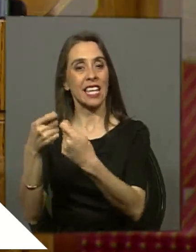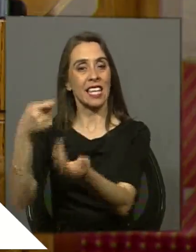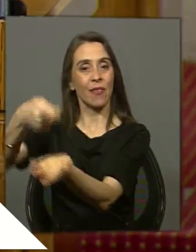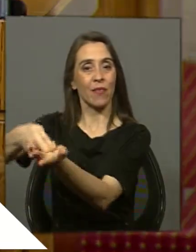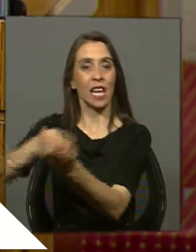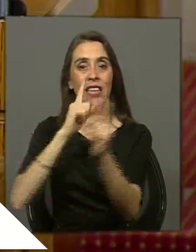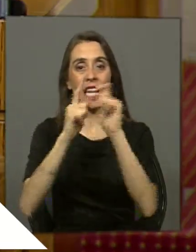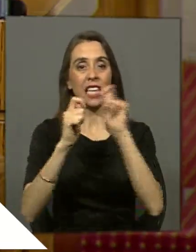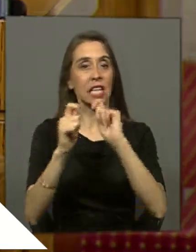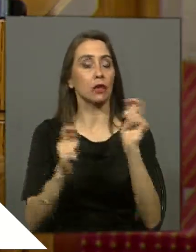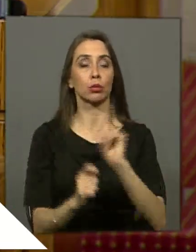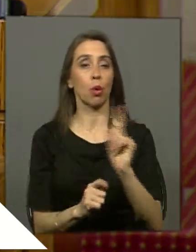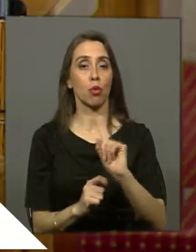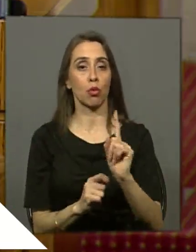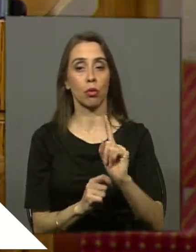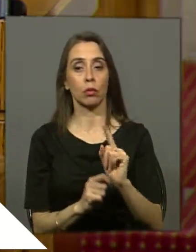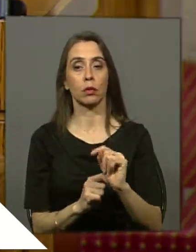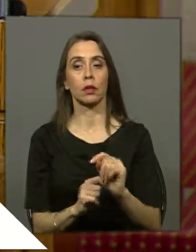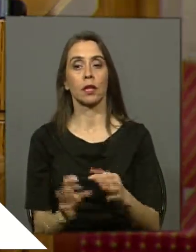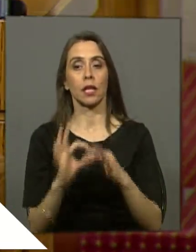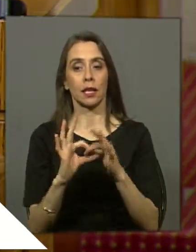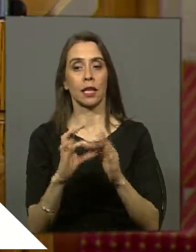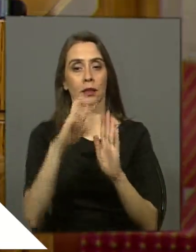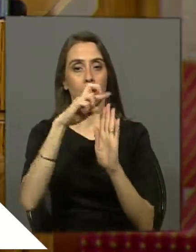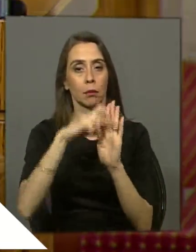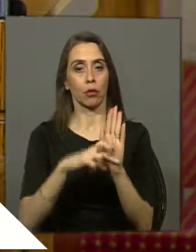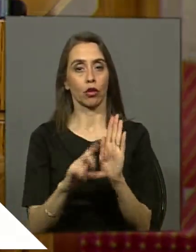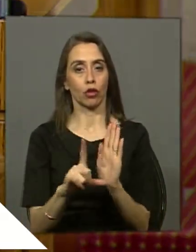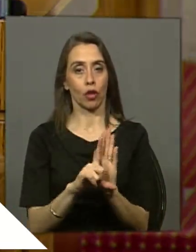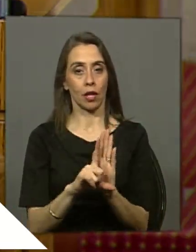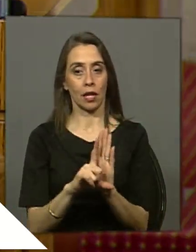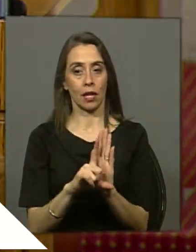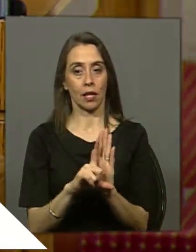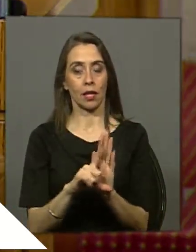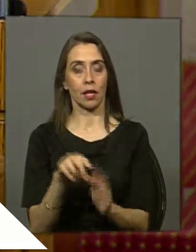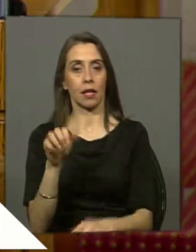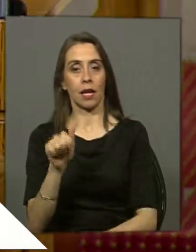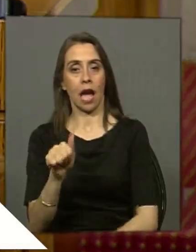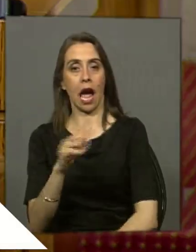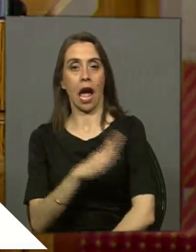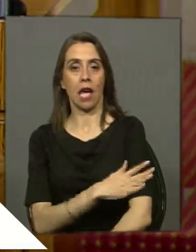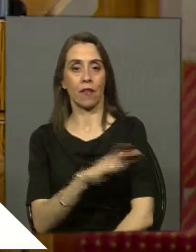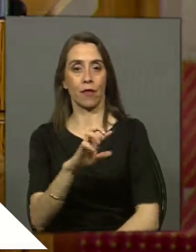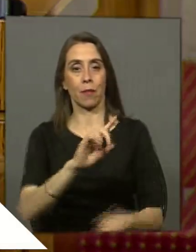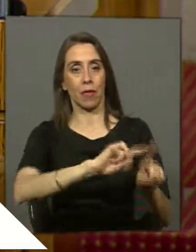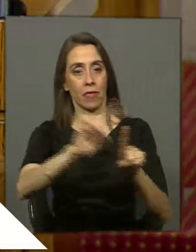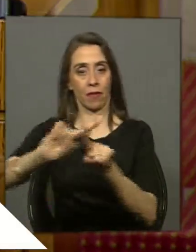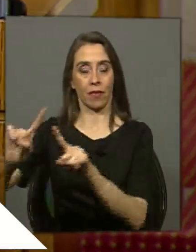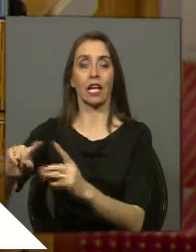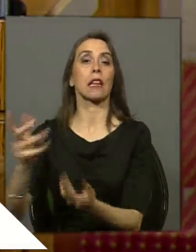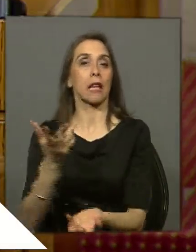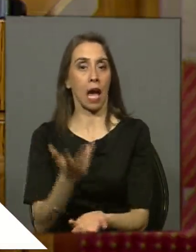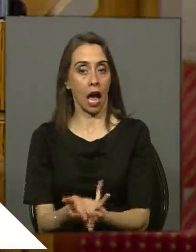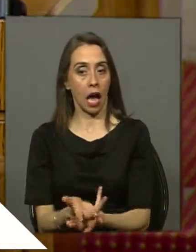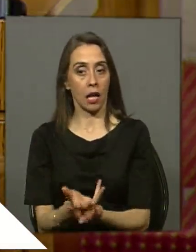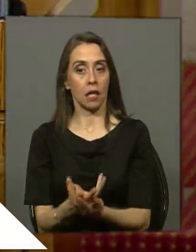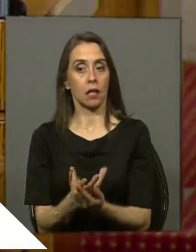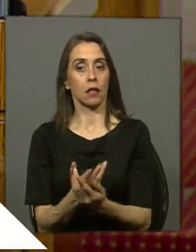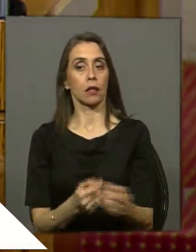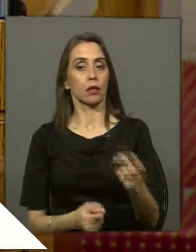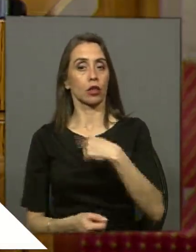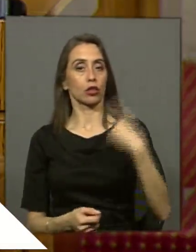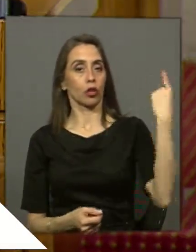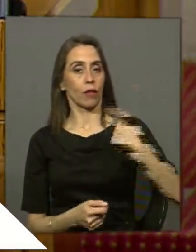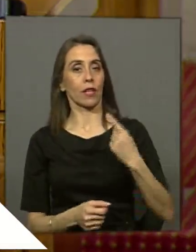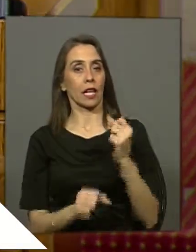simple gracias a este proyecto de ley las AFP que existen hoy día y con las que estamos obligados